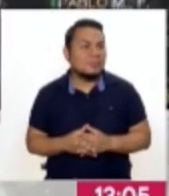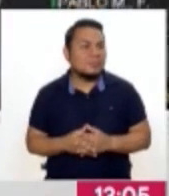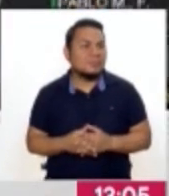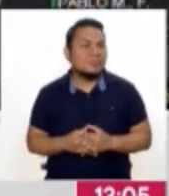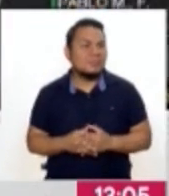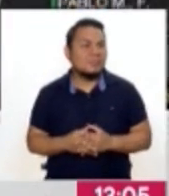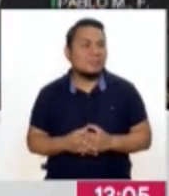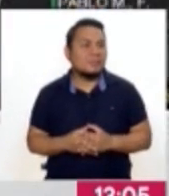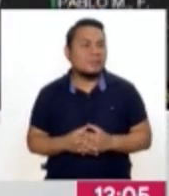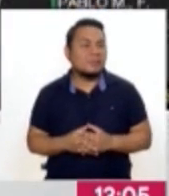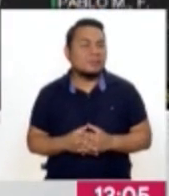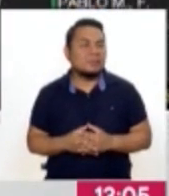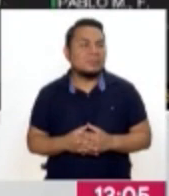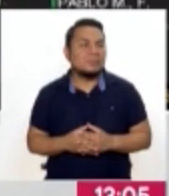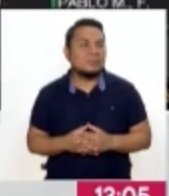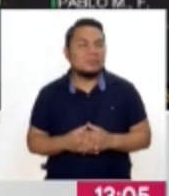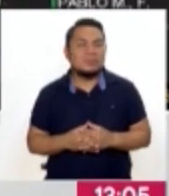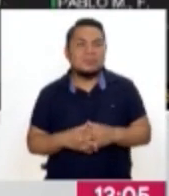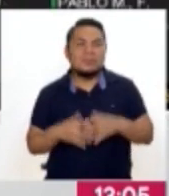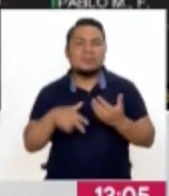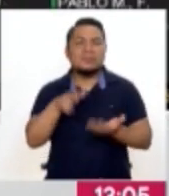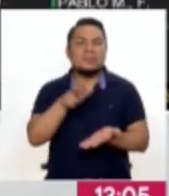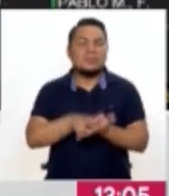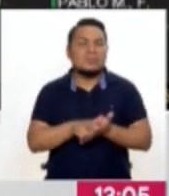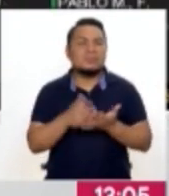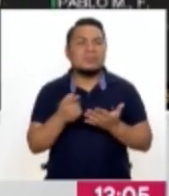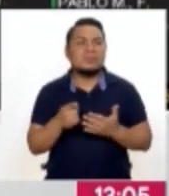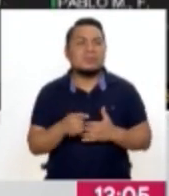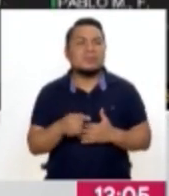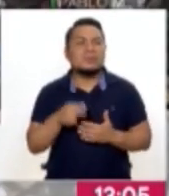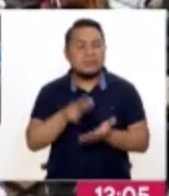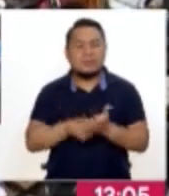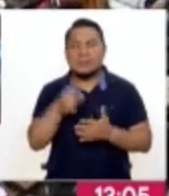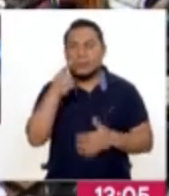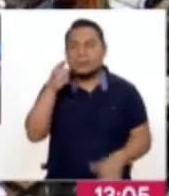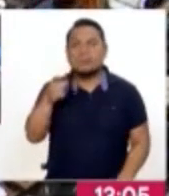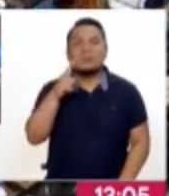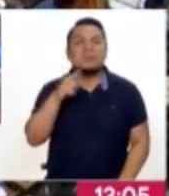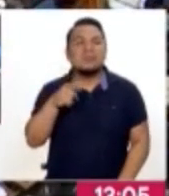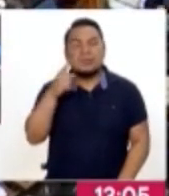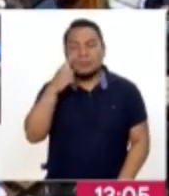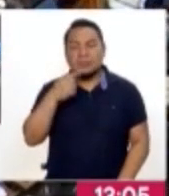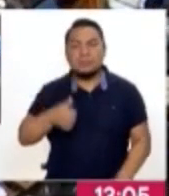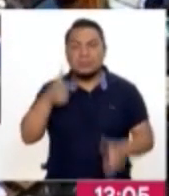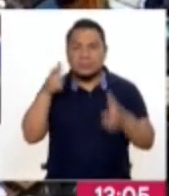Ha sido aprobada la moción de orden del día 50 de 19. Señor relator, siguiente tema.